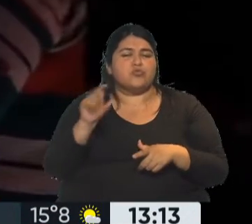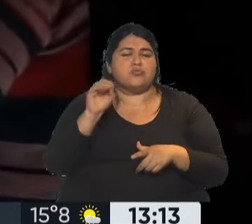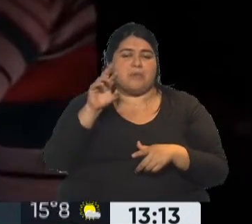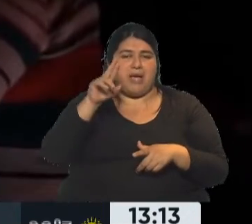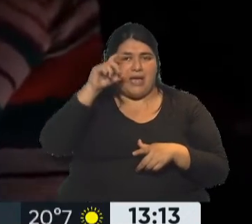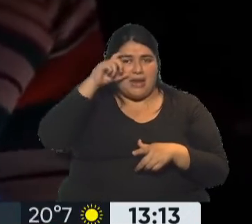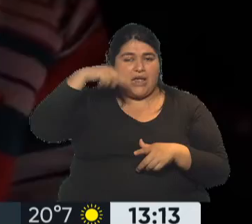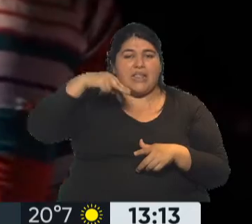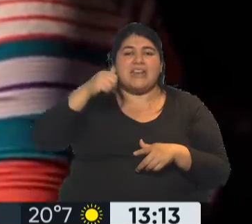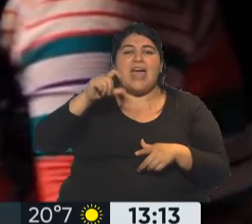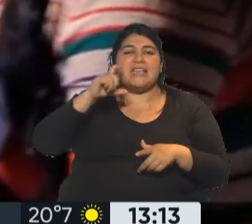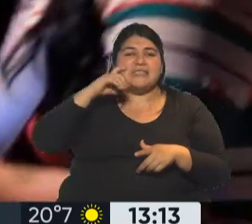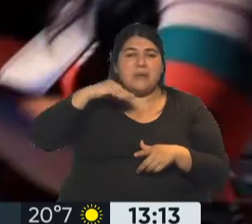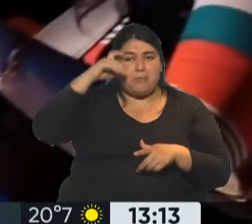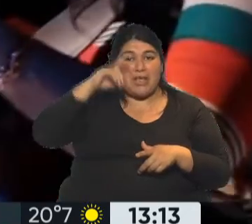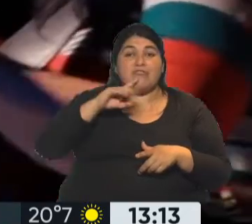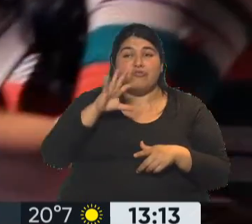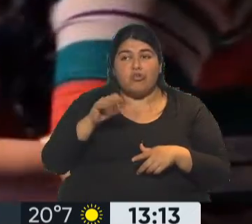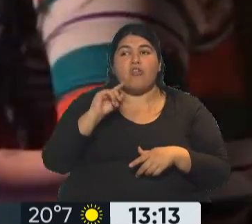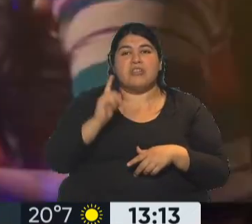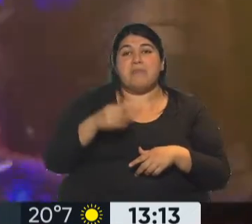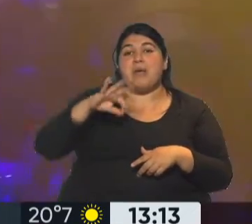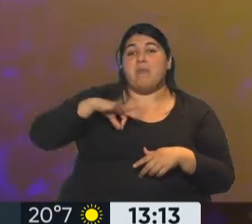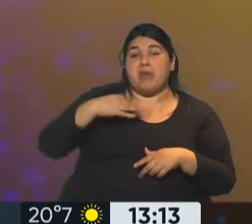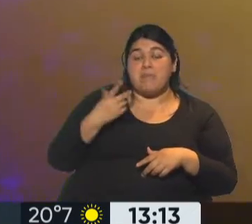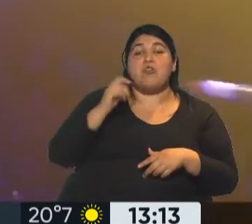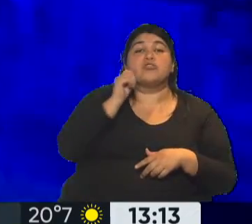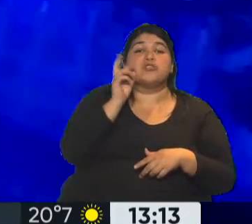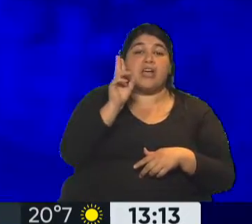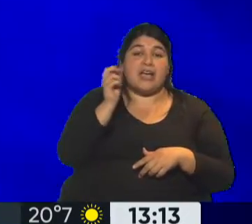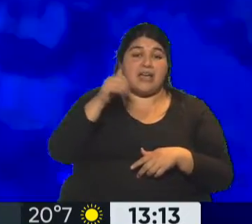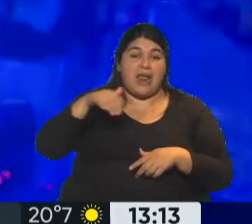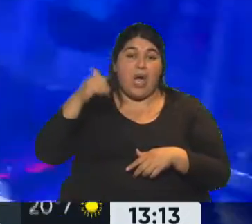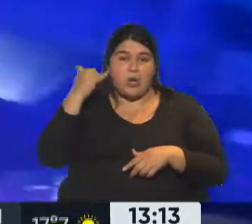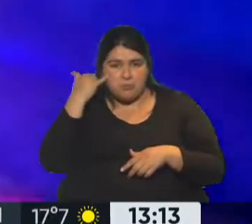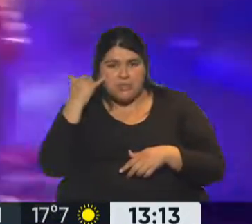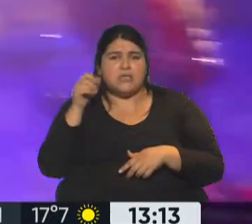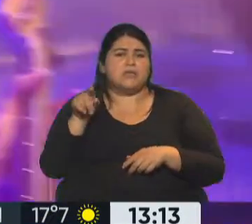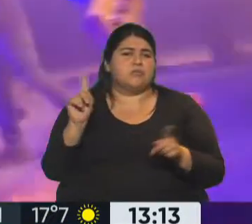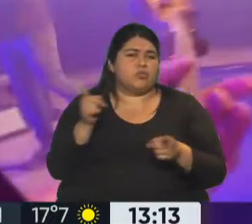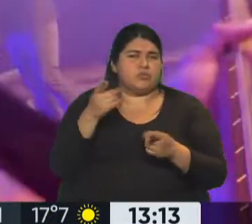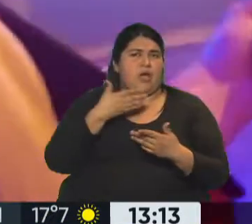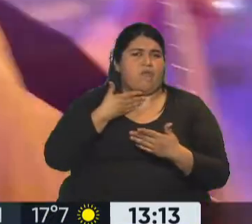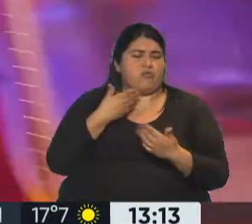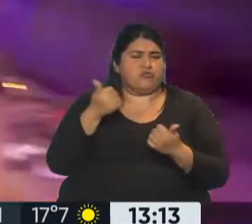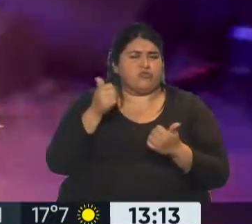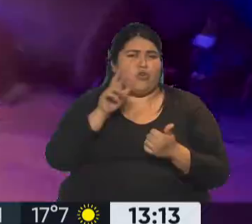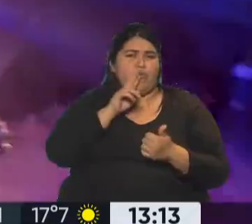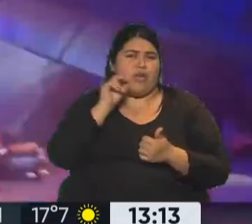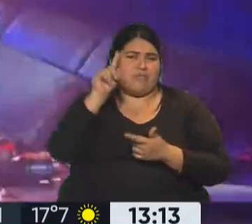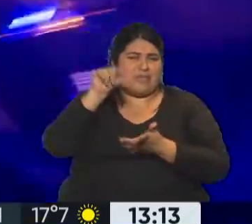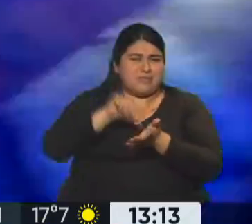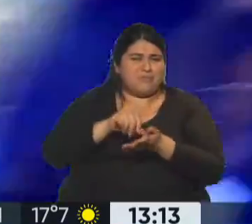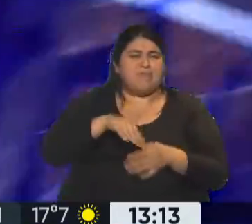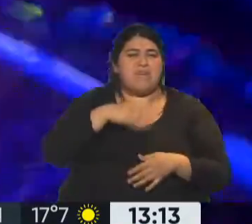las nominaciones a los premios Grammy. Una gran artista mexicana, de una voz maravillosa, la tenemos aquí siempre bienvenida,